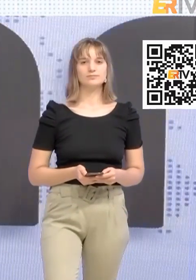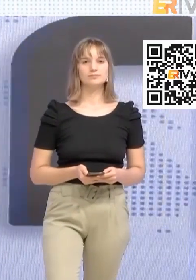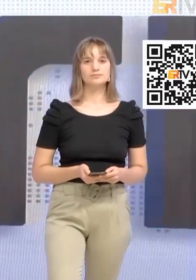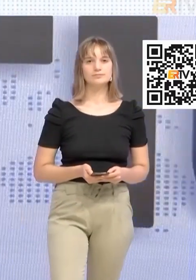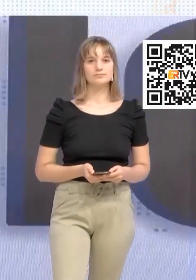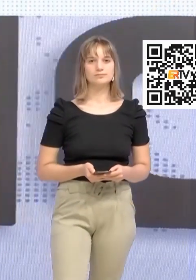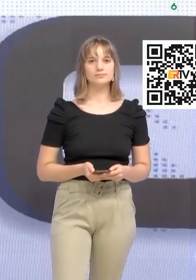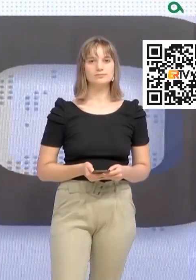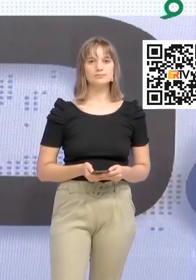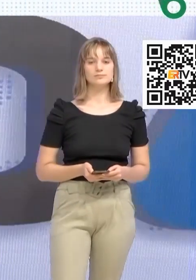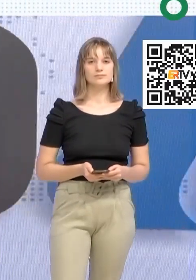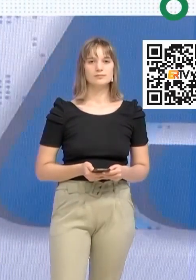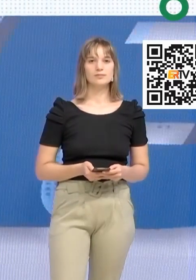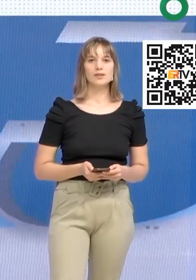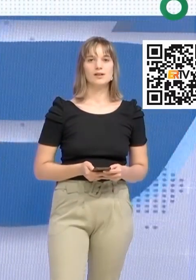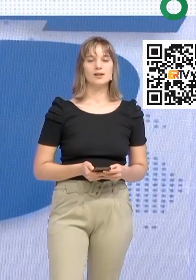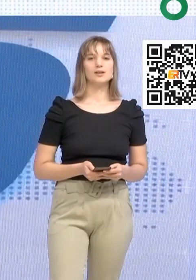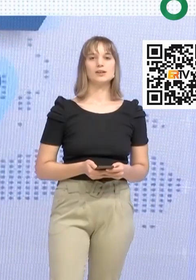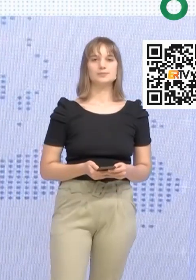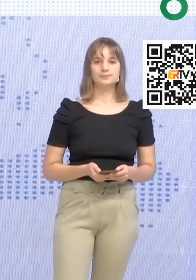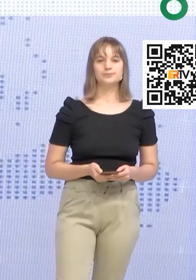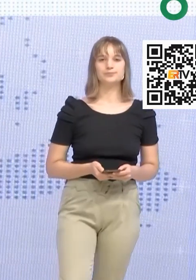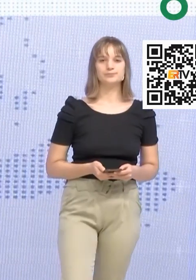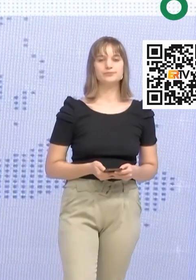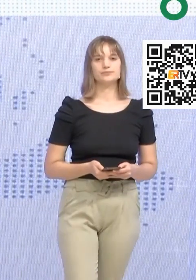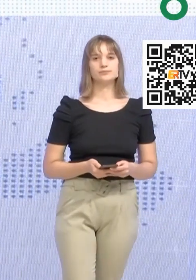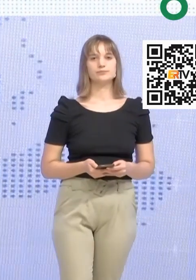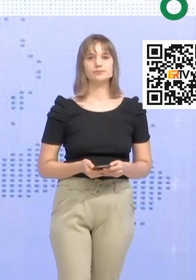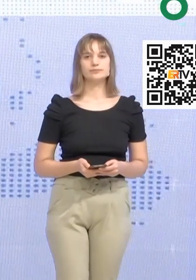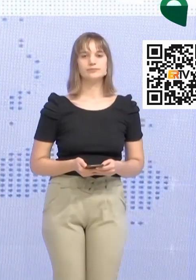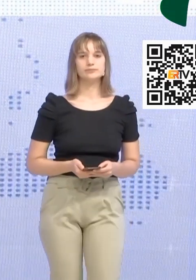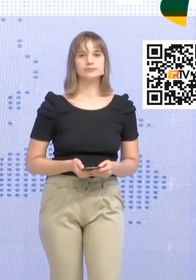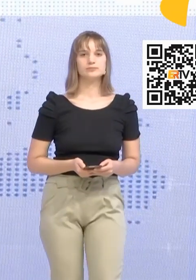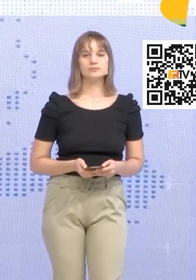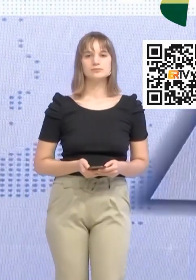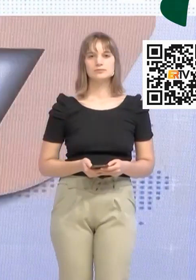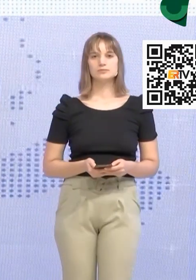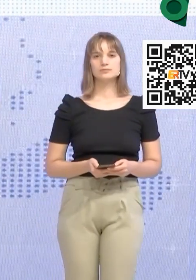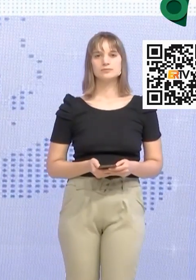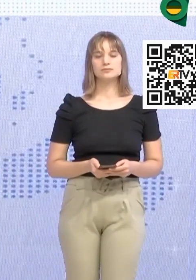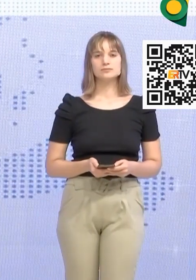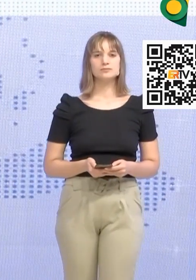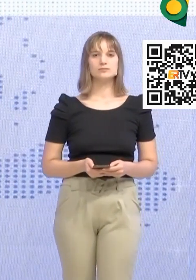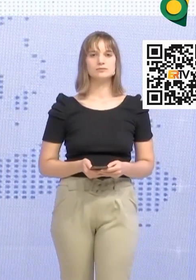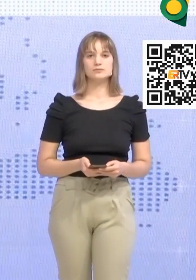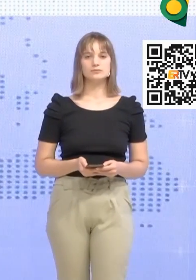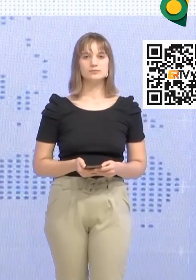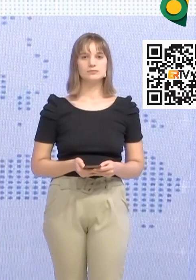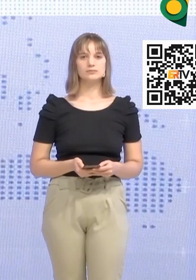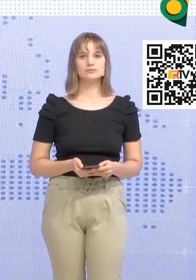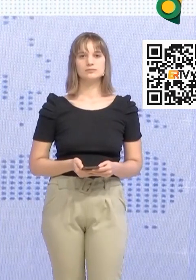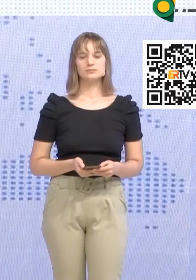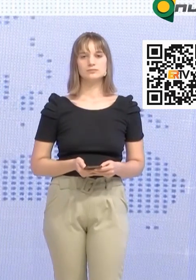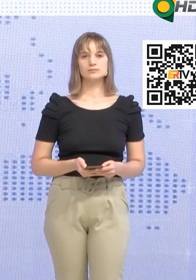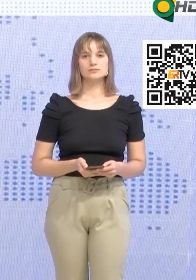oficial del banco con el que habitualmente trabajo, no recibir mensajes ni contestar mensajes que